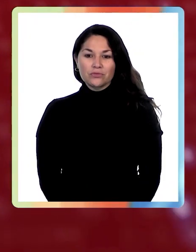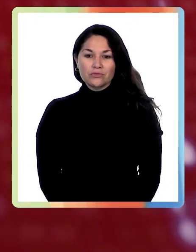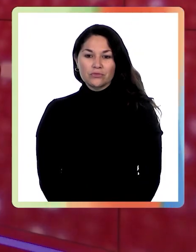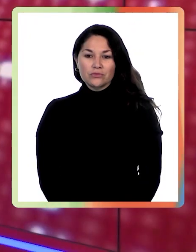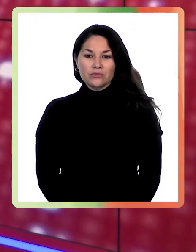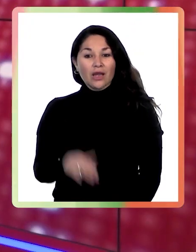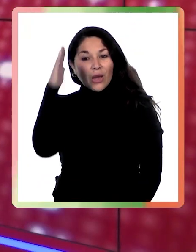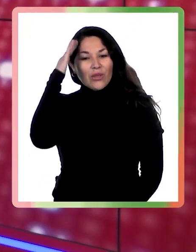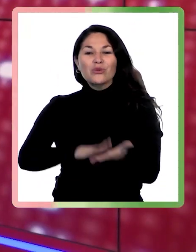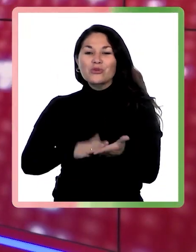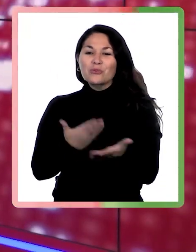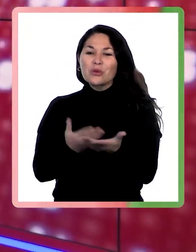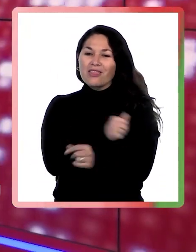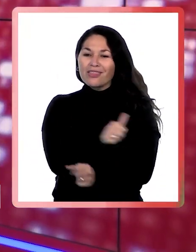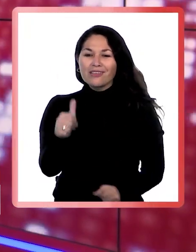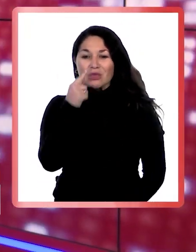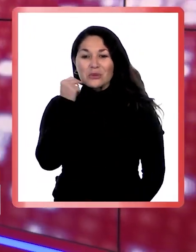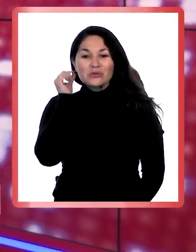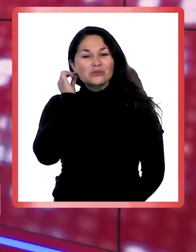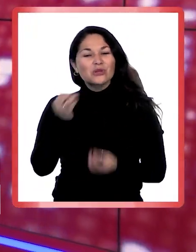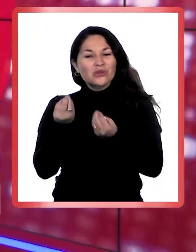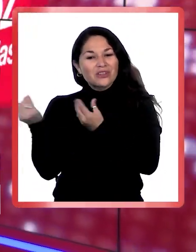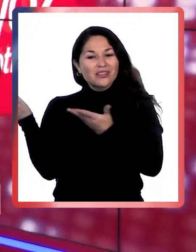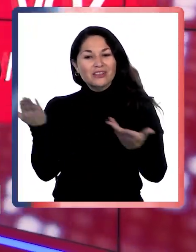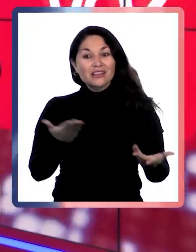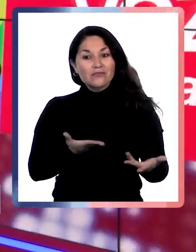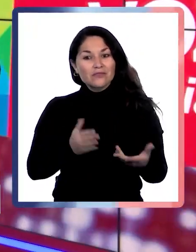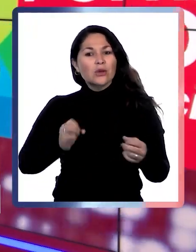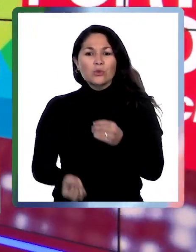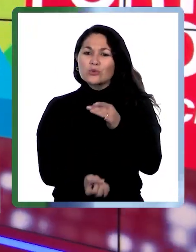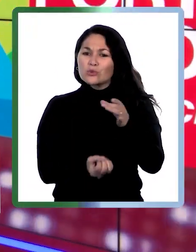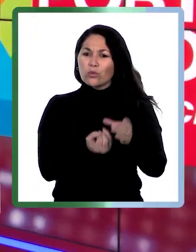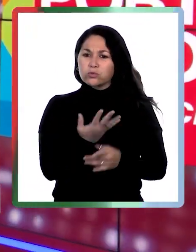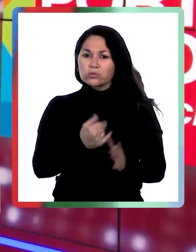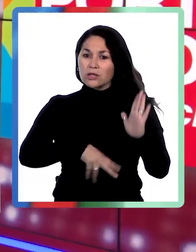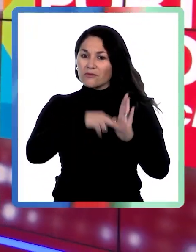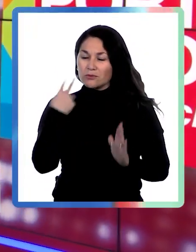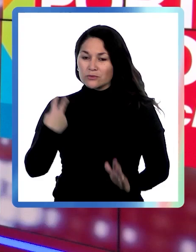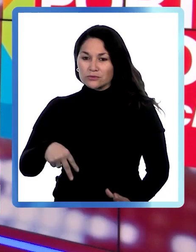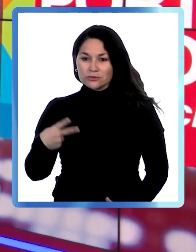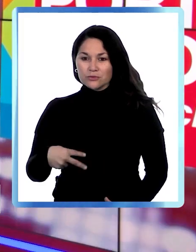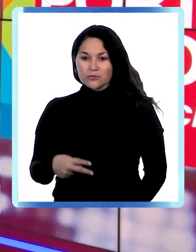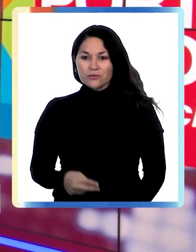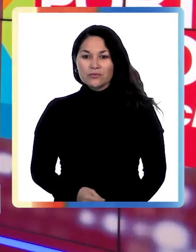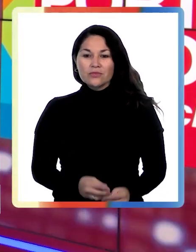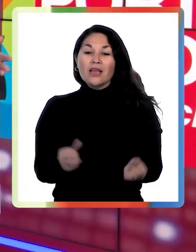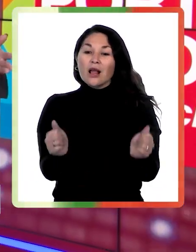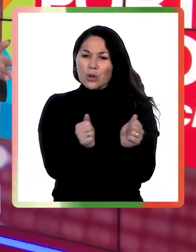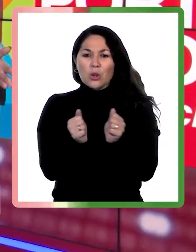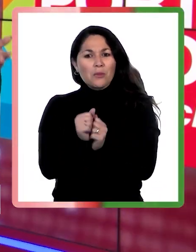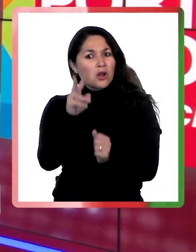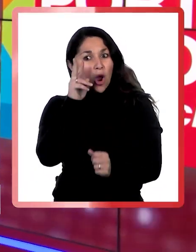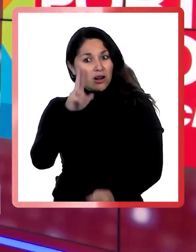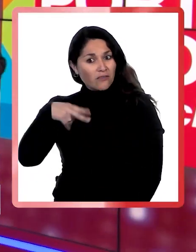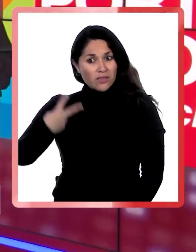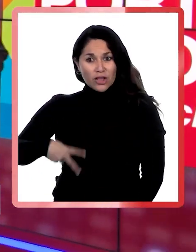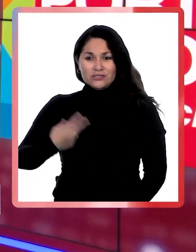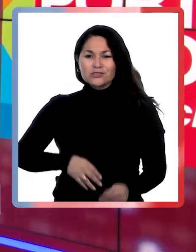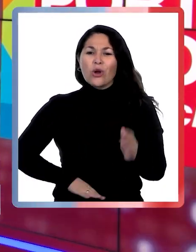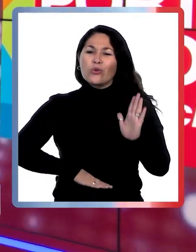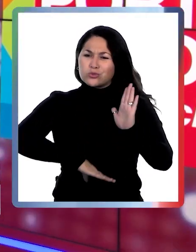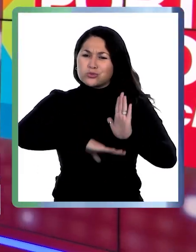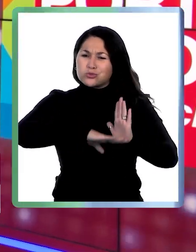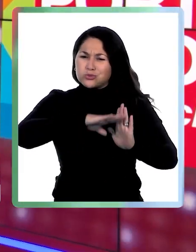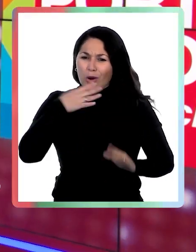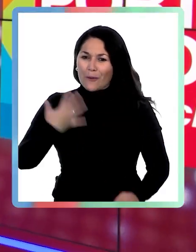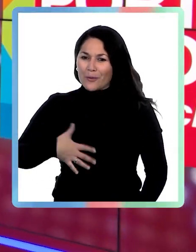noticias Hola Cómo están todos y todas sean muy Bienvenidos a una nueva edición de portavoz noticias acompáñenos a revisar las noticias más